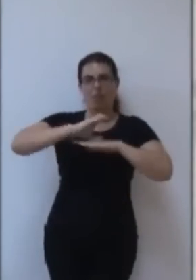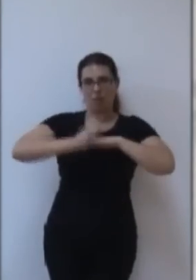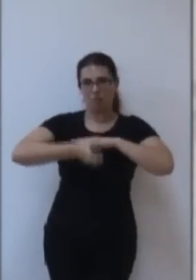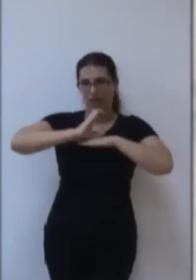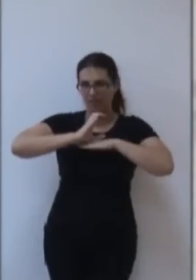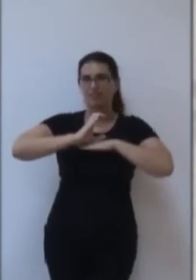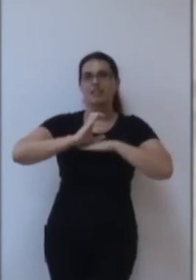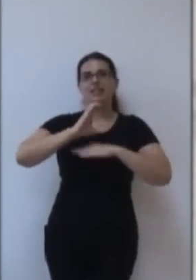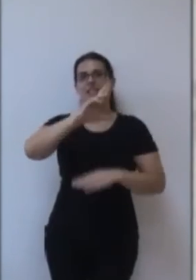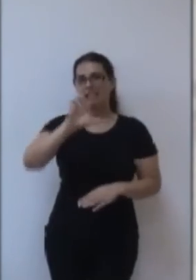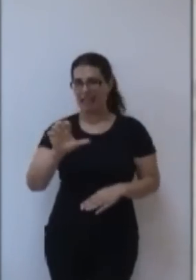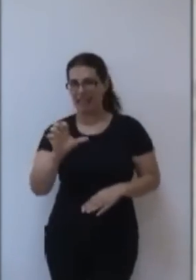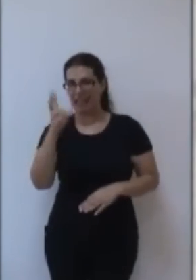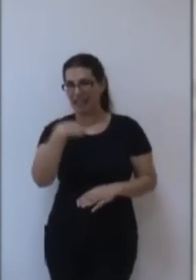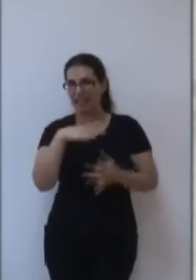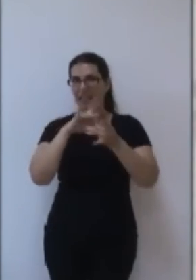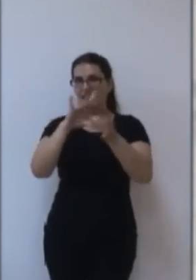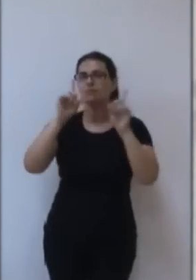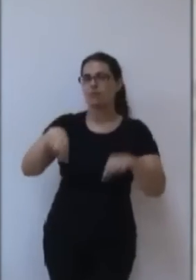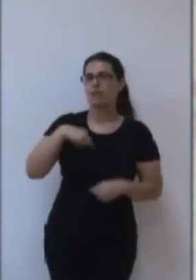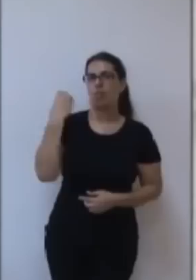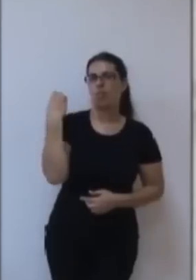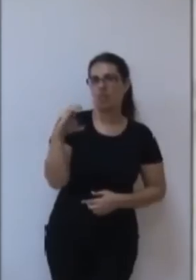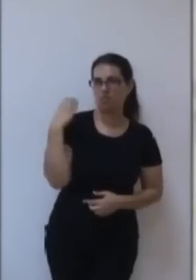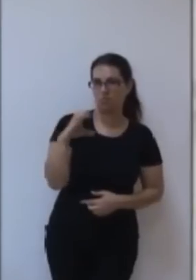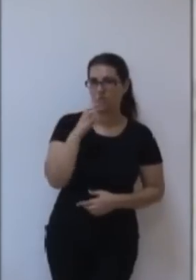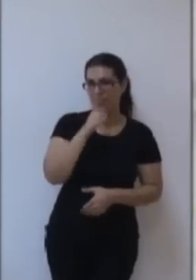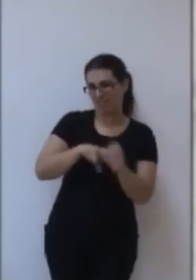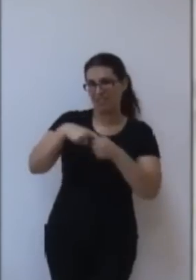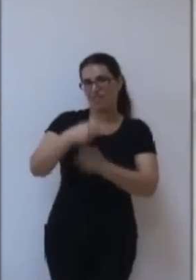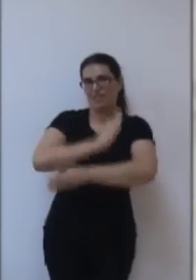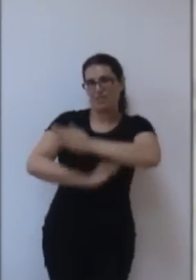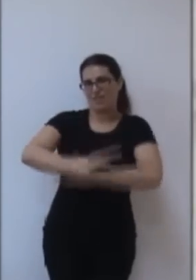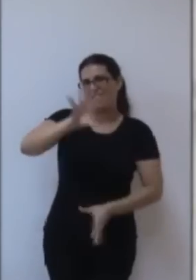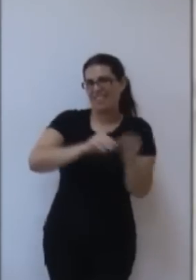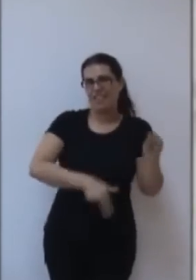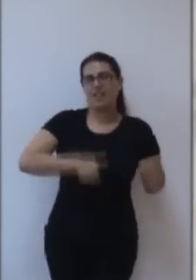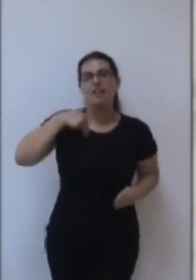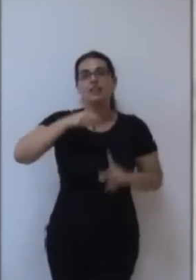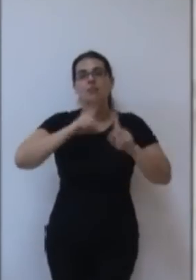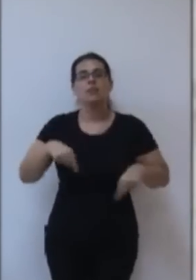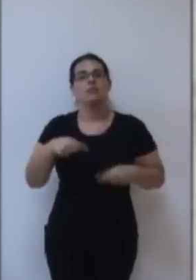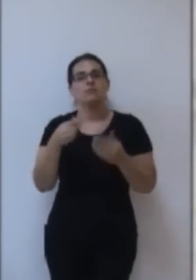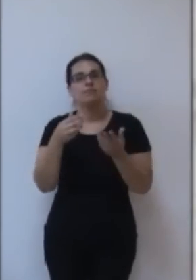CRE. Por supuesto el CERMI, que a todos nos acoge, y como no, pues a